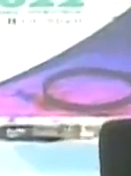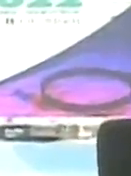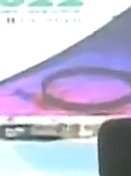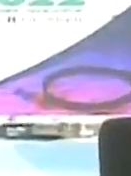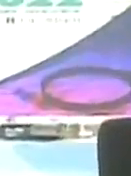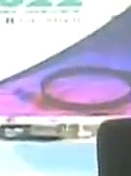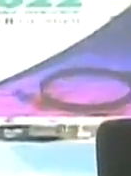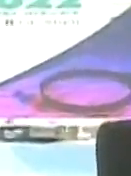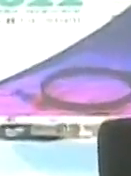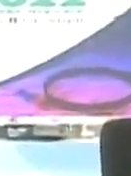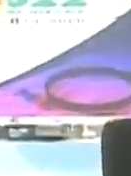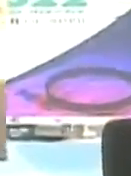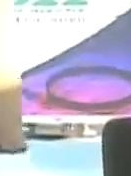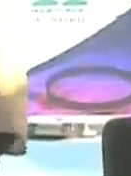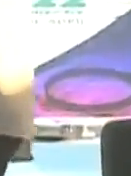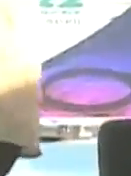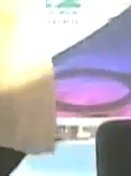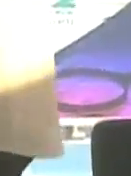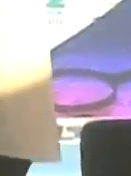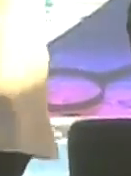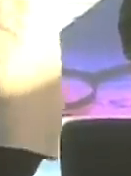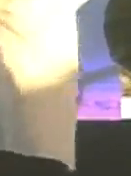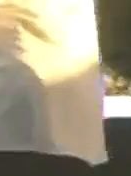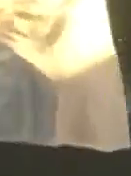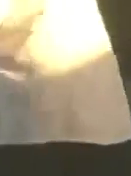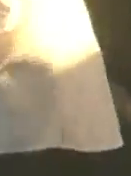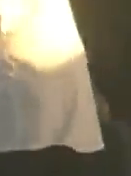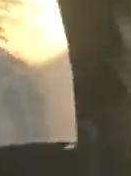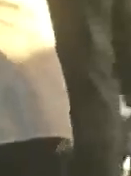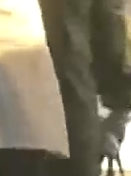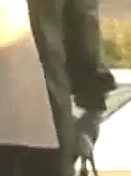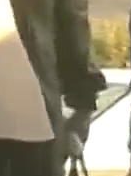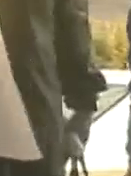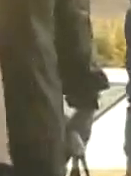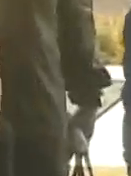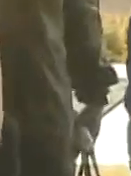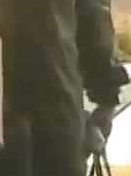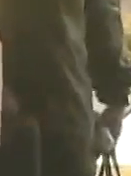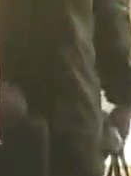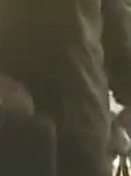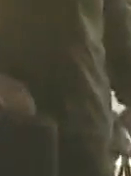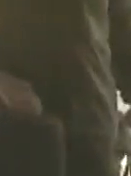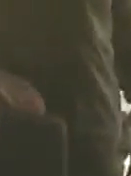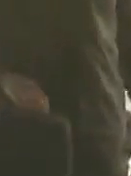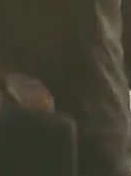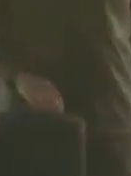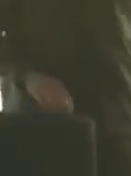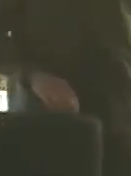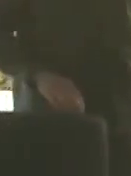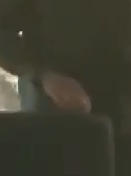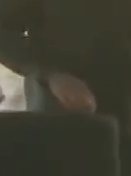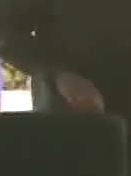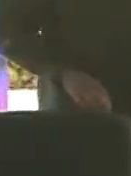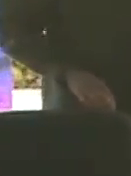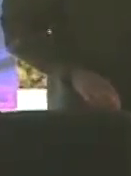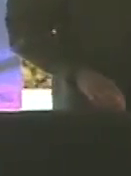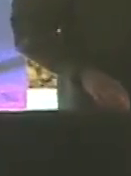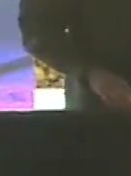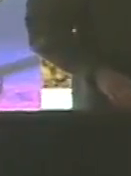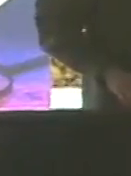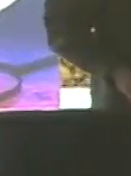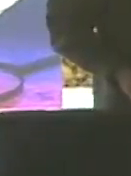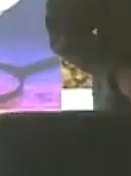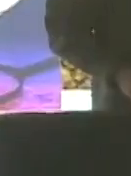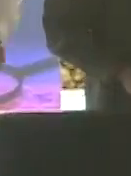Maduro Moros celebra la clausura de este Congreso Nacional e Internacional de Historia. Es importante además resaltar que se trata